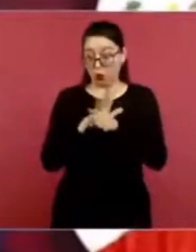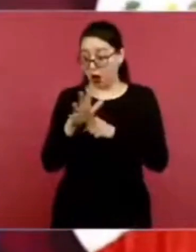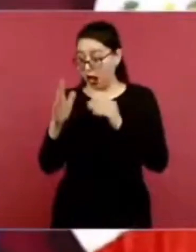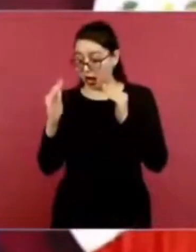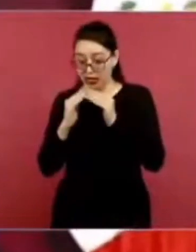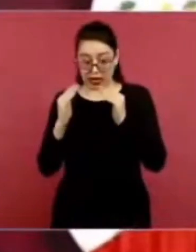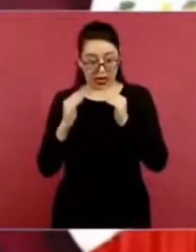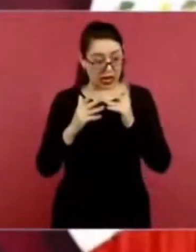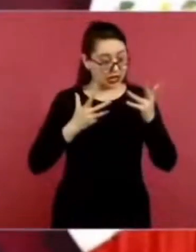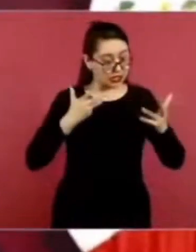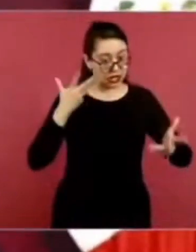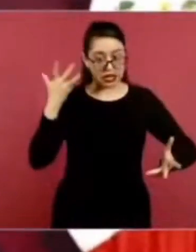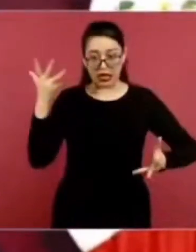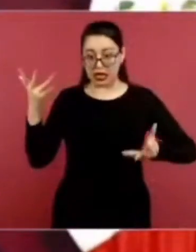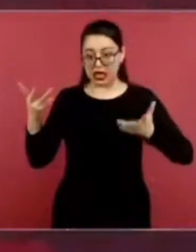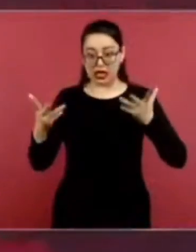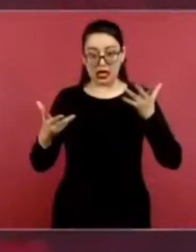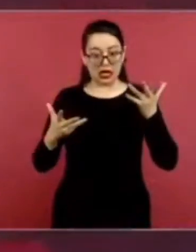una